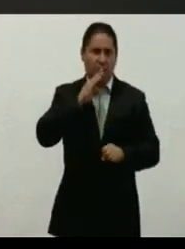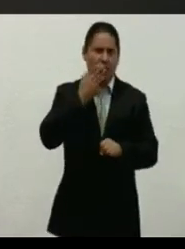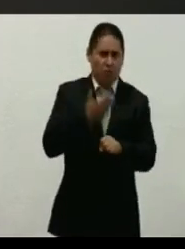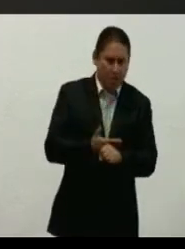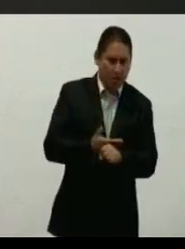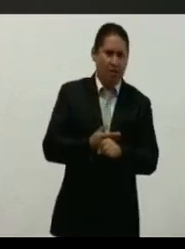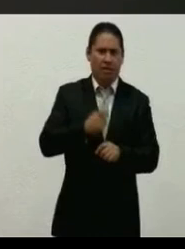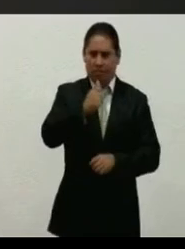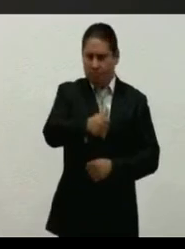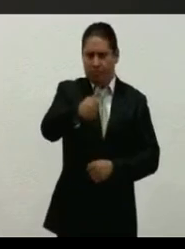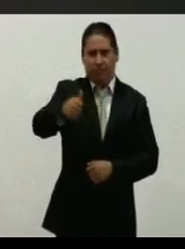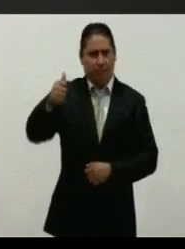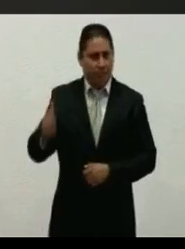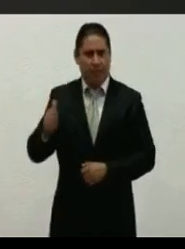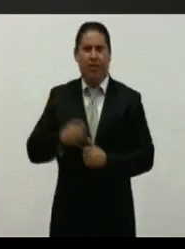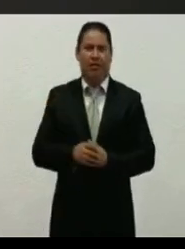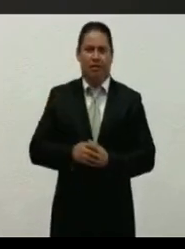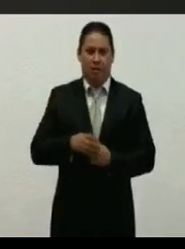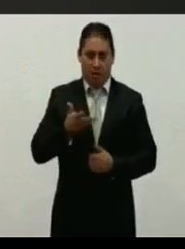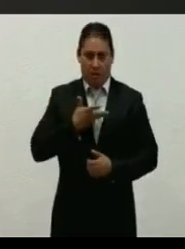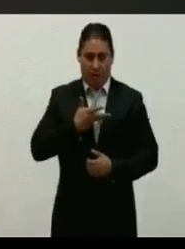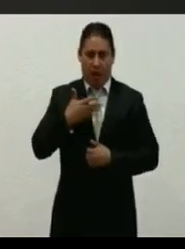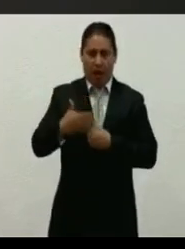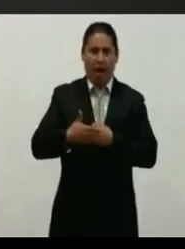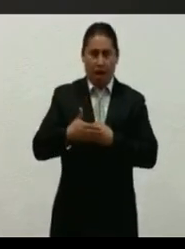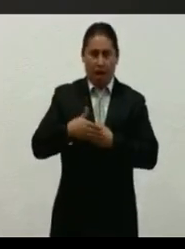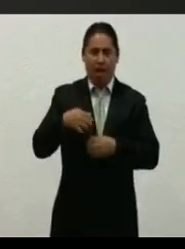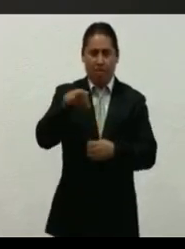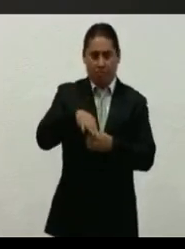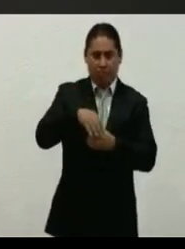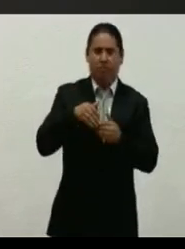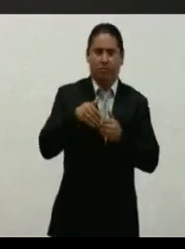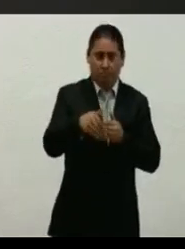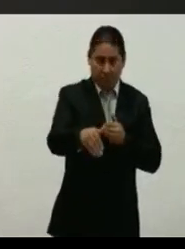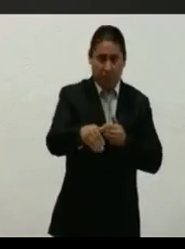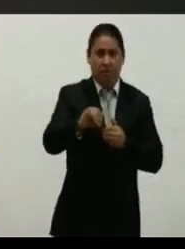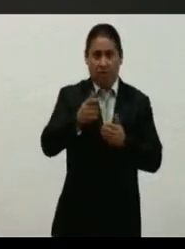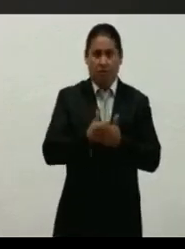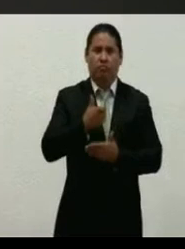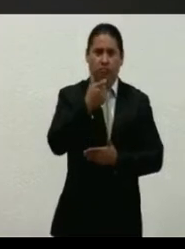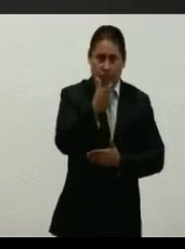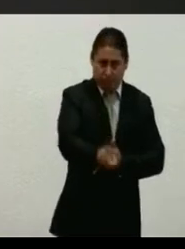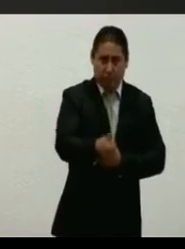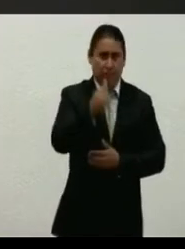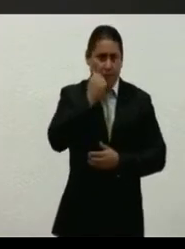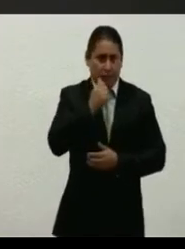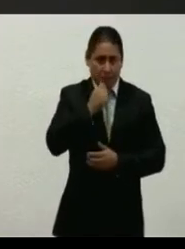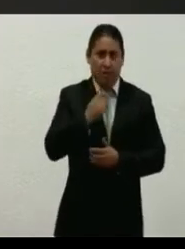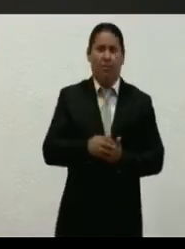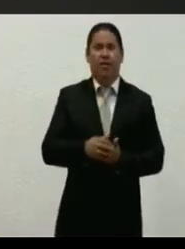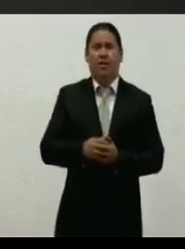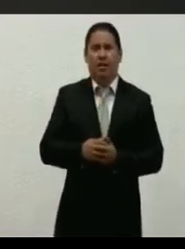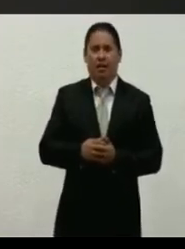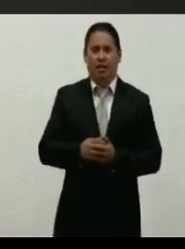representantes. Tendremos elecciones en donde los recursos públicos serán optimizados y se